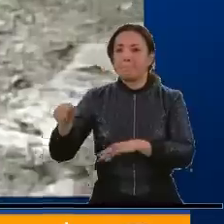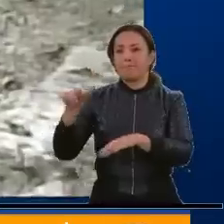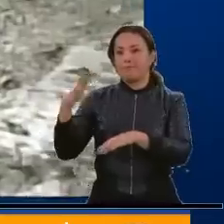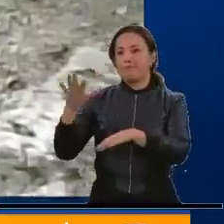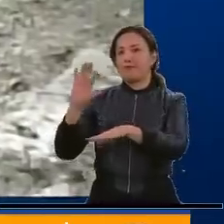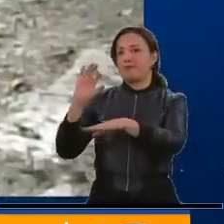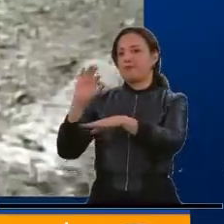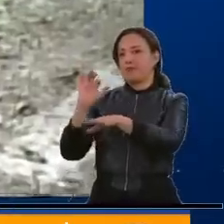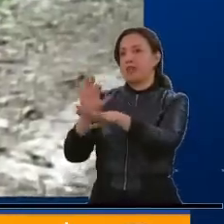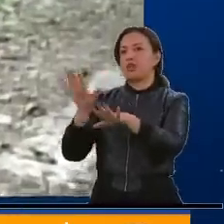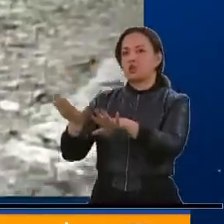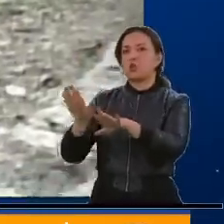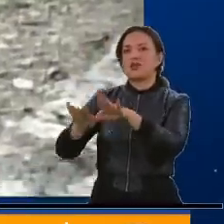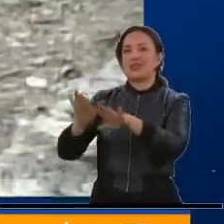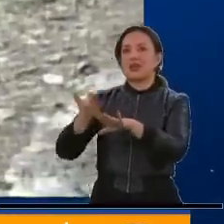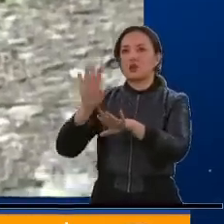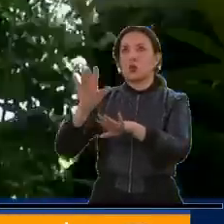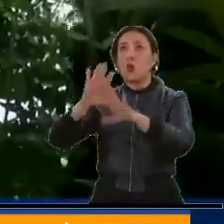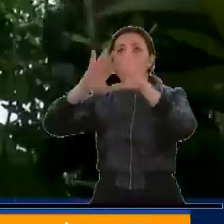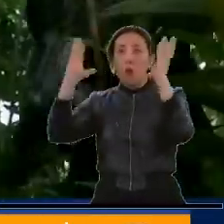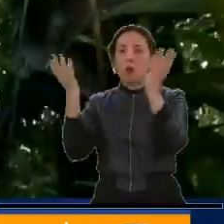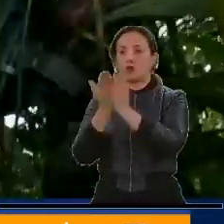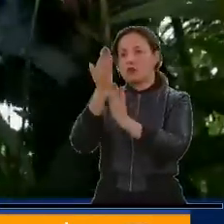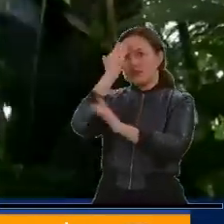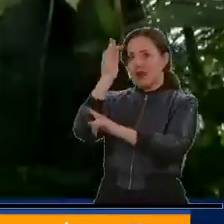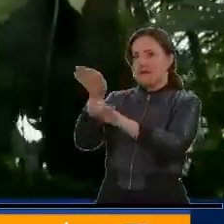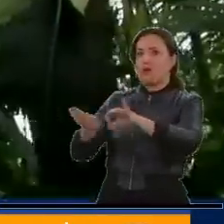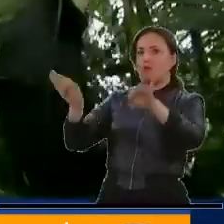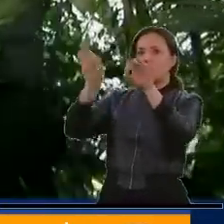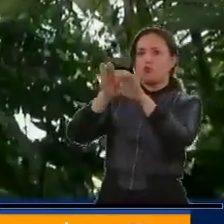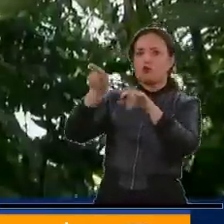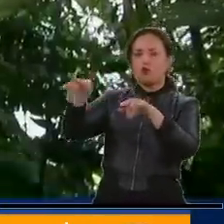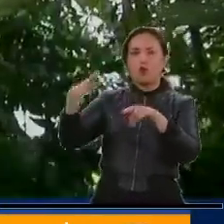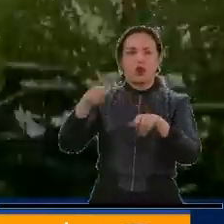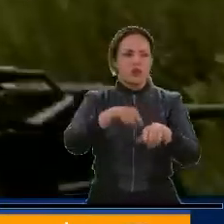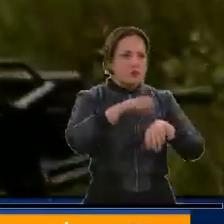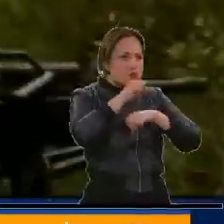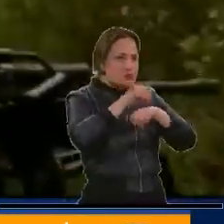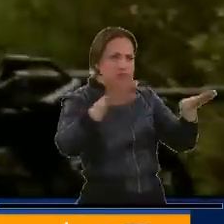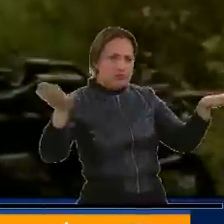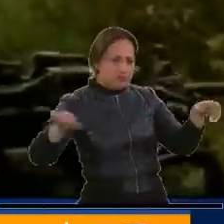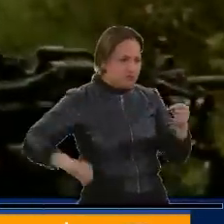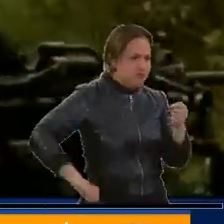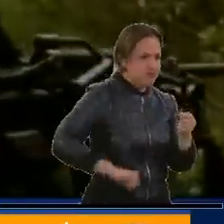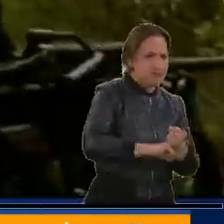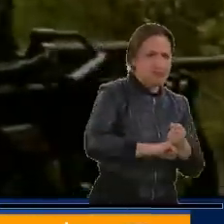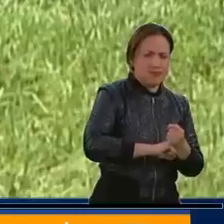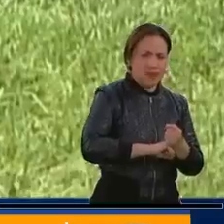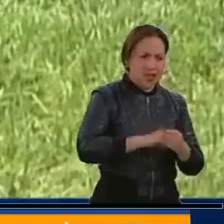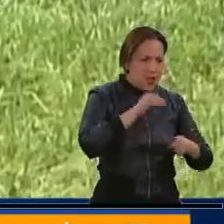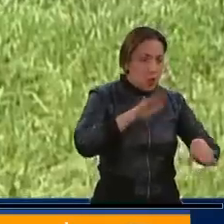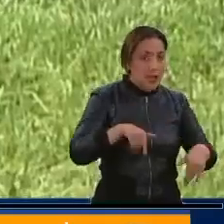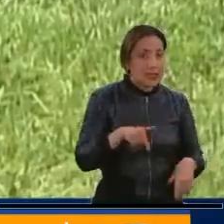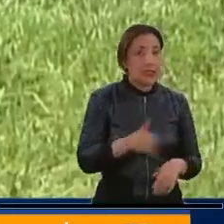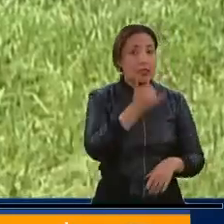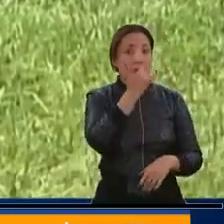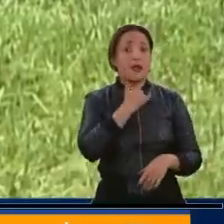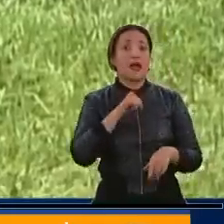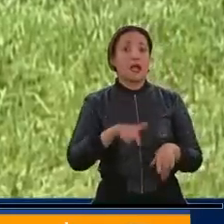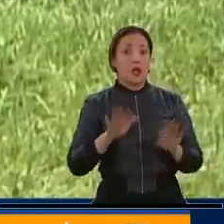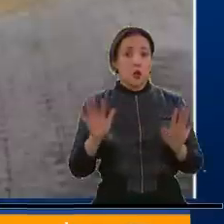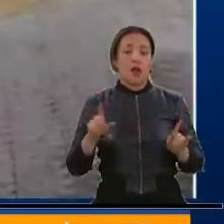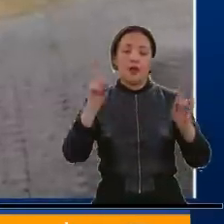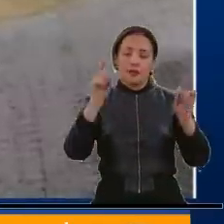importante en el mundo, dio una declaración respaldando un cese que no existía. y eso yo creo que es error, y me parece que debe